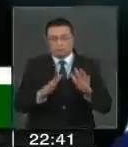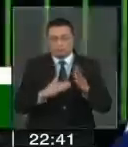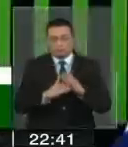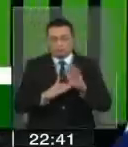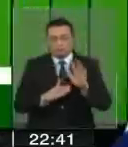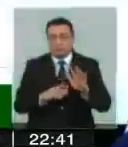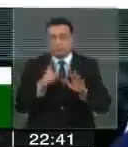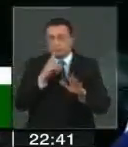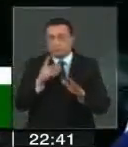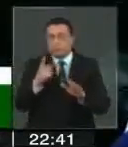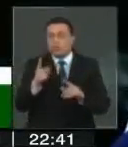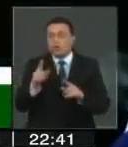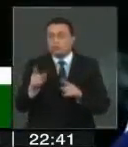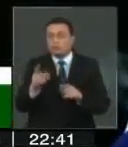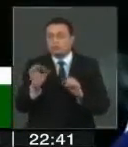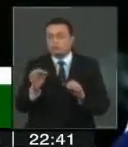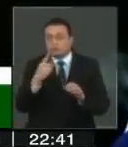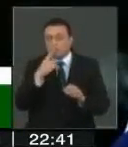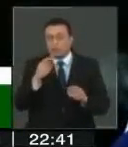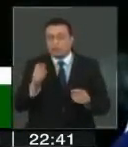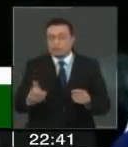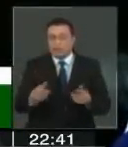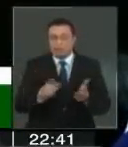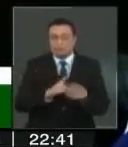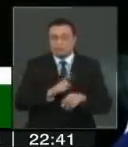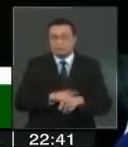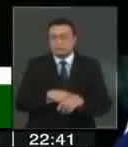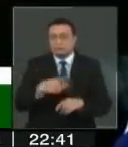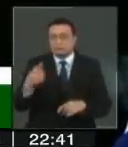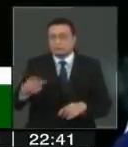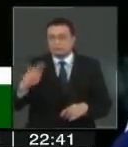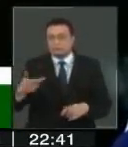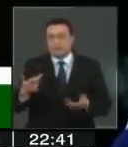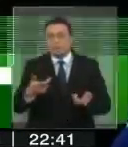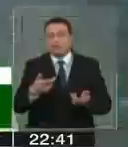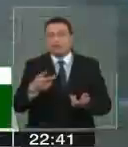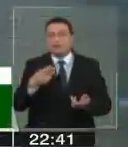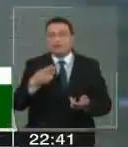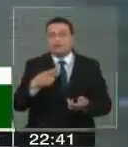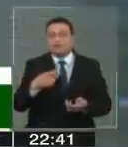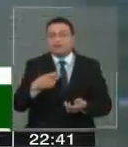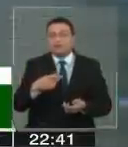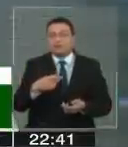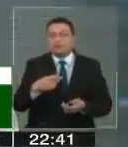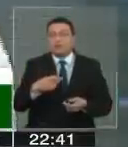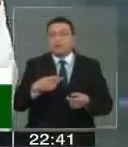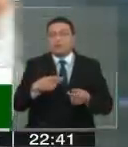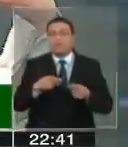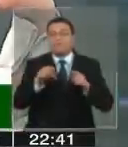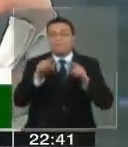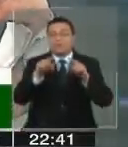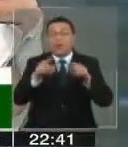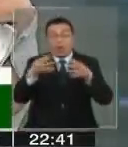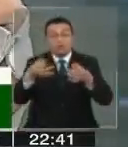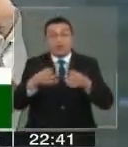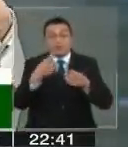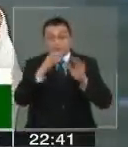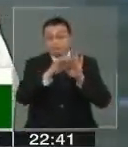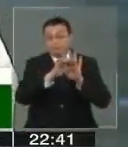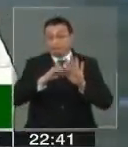tenemos la cuenta que habíamos prometido. Ya está, así de rápido nuestro director, nuestro equipo, Brasil Flash. Muy rápido. Ahí está, muy bien. Entonces, yo creo